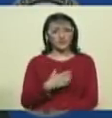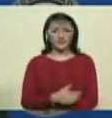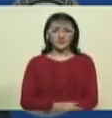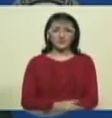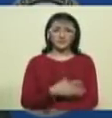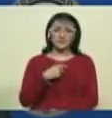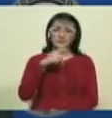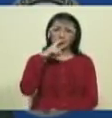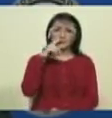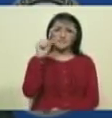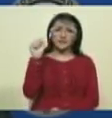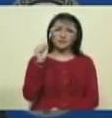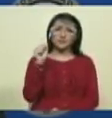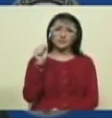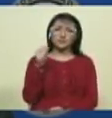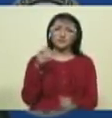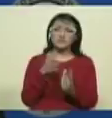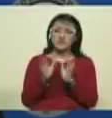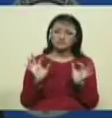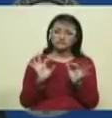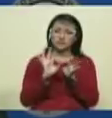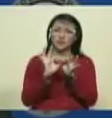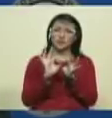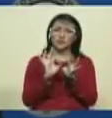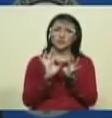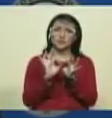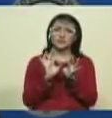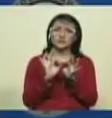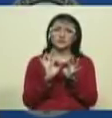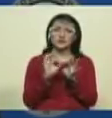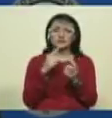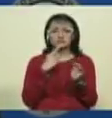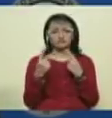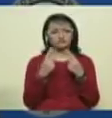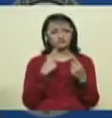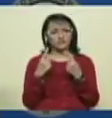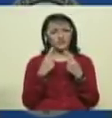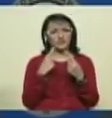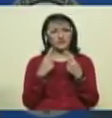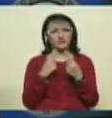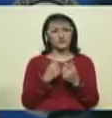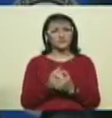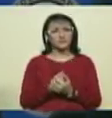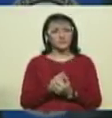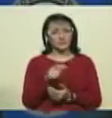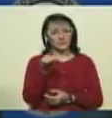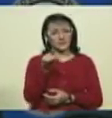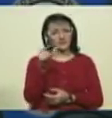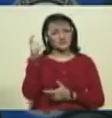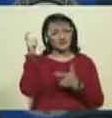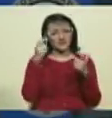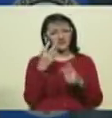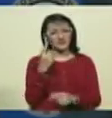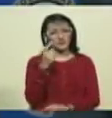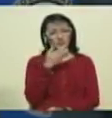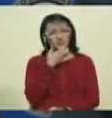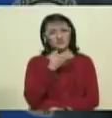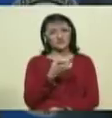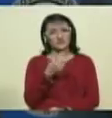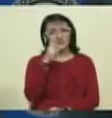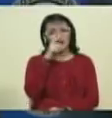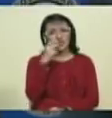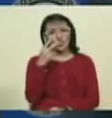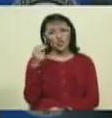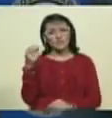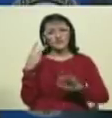presidente Nicolás Maduro habló de la reconciliación, del reencuentro, del diálogo. Miren, el comandante Hugo Chávez el 31 de diciembre del año